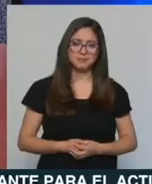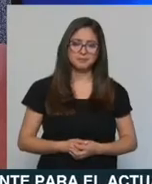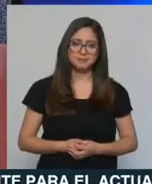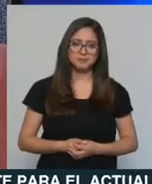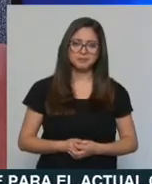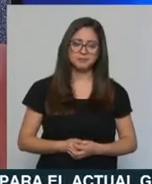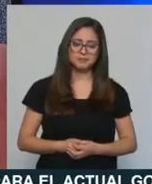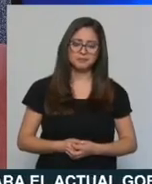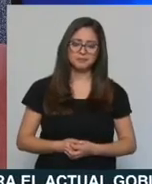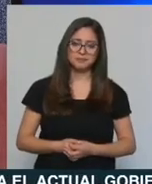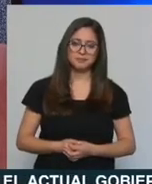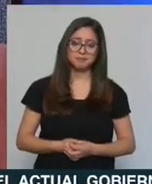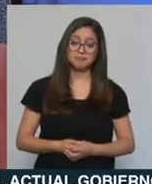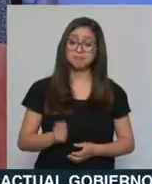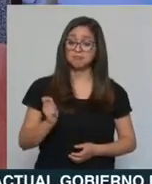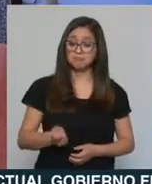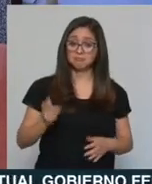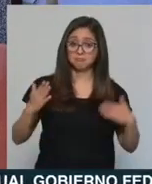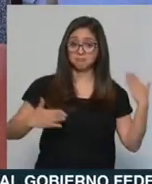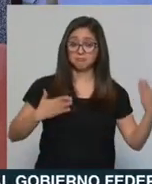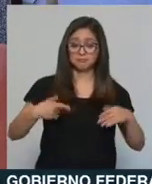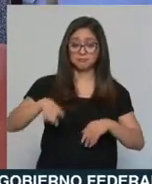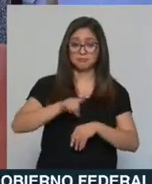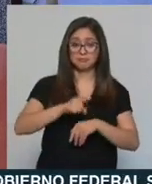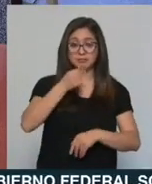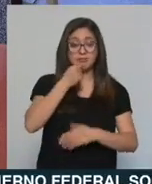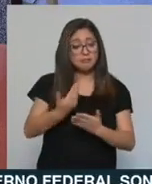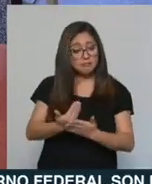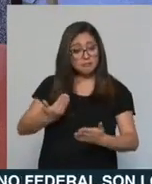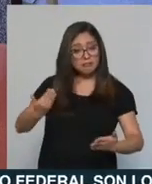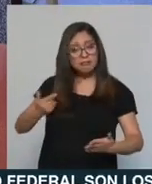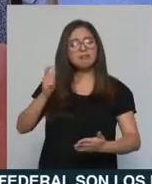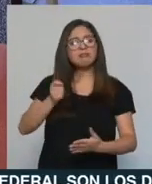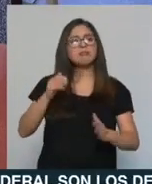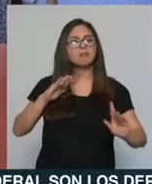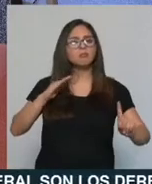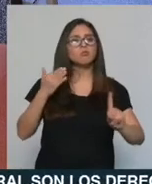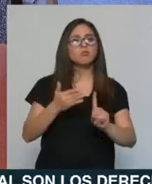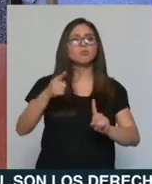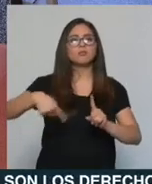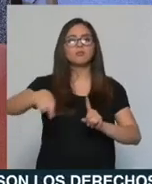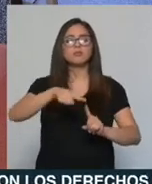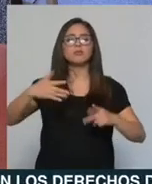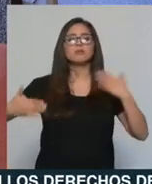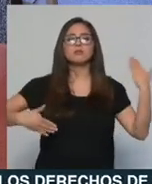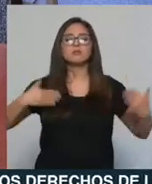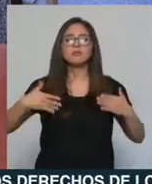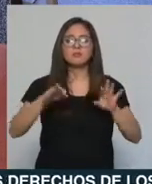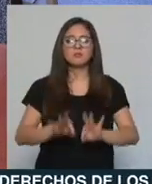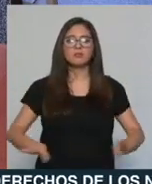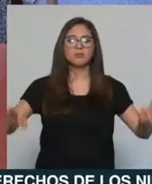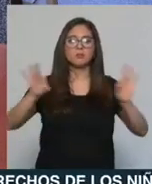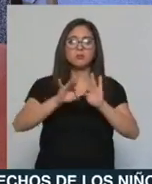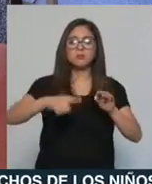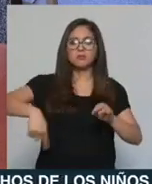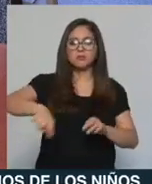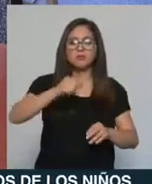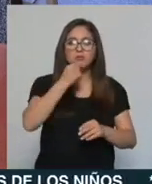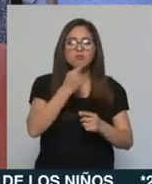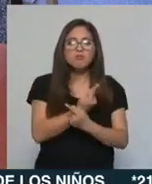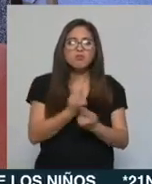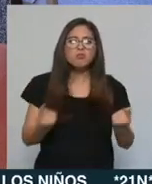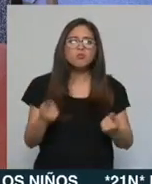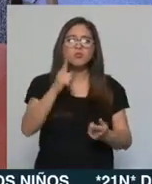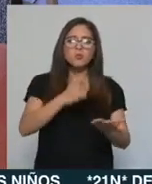Oye, como le decíamos, algunos festejos por el Día del Niño pues se adelantaron y con motivo de esto pues se llevó a cabo una celebración muy especial en la cual los menores pues no